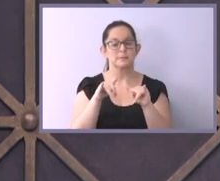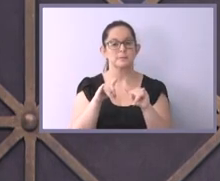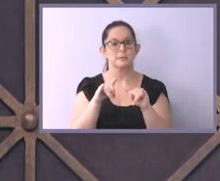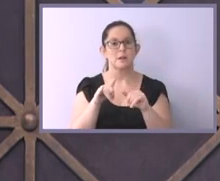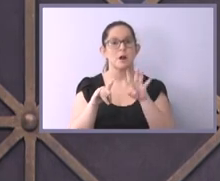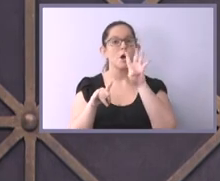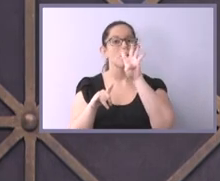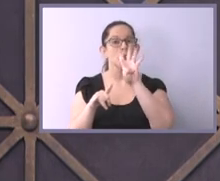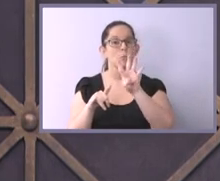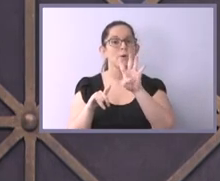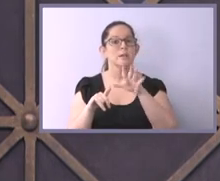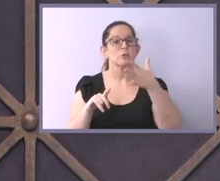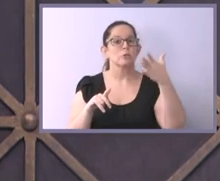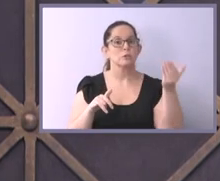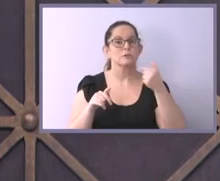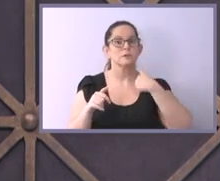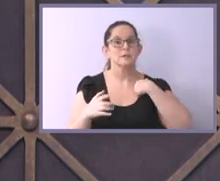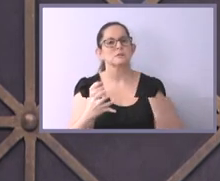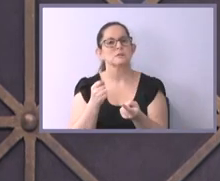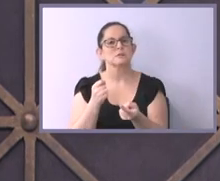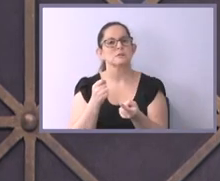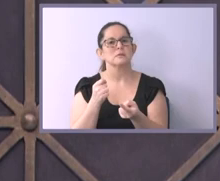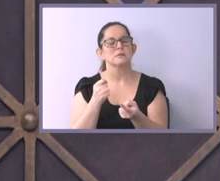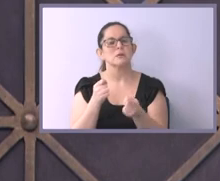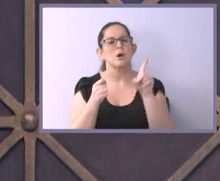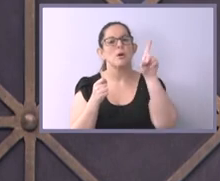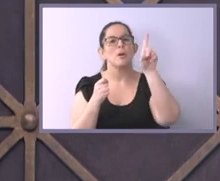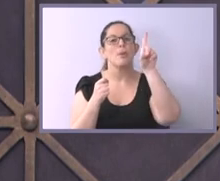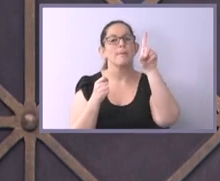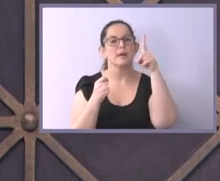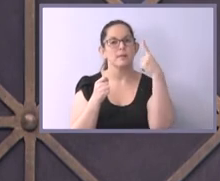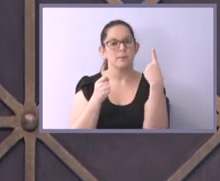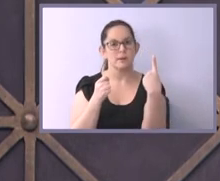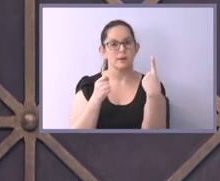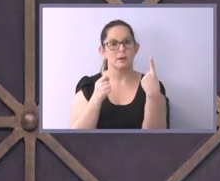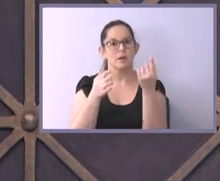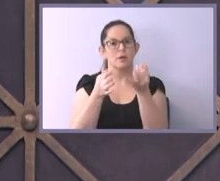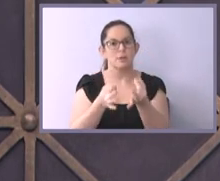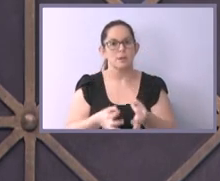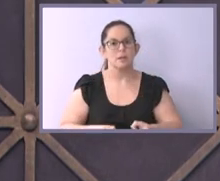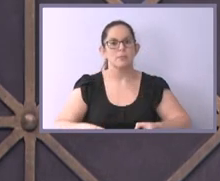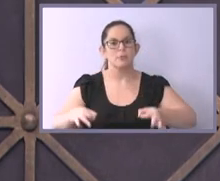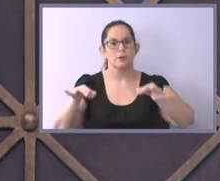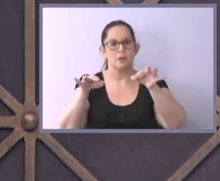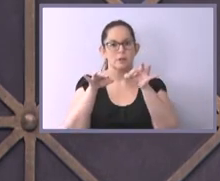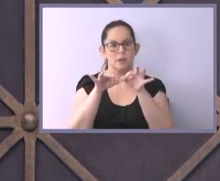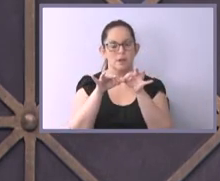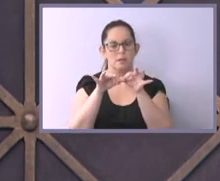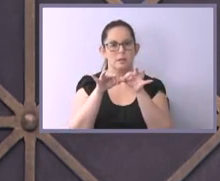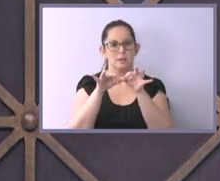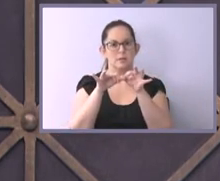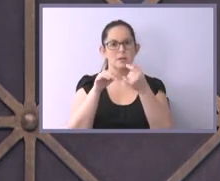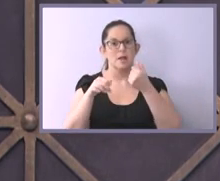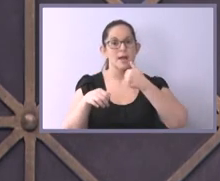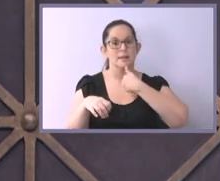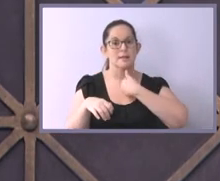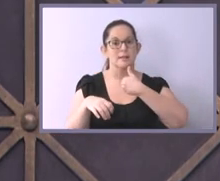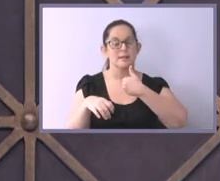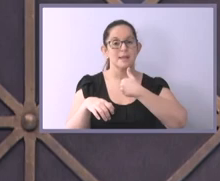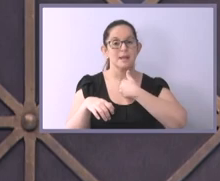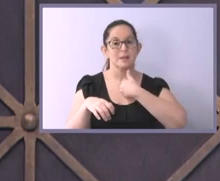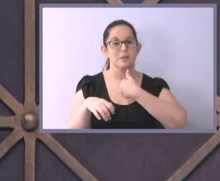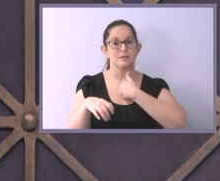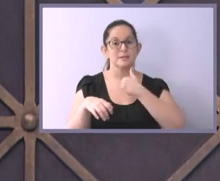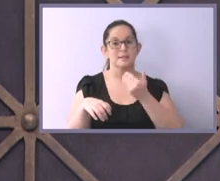hay 4 cosas que quiero compartir contigo. Que lo primero y muy importante es que tienes que